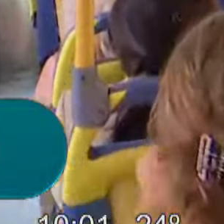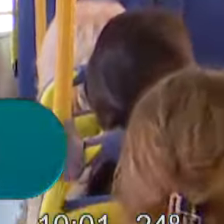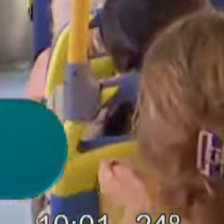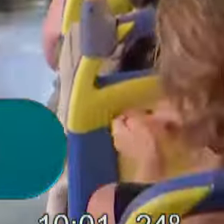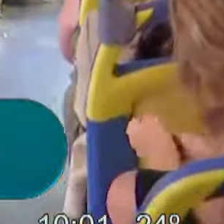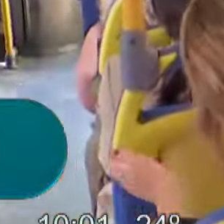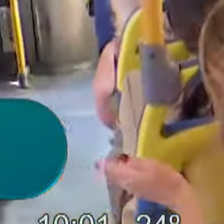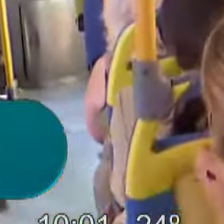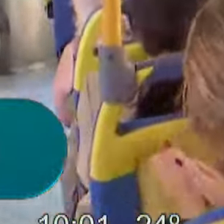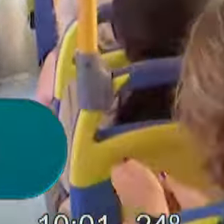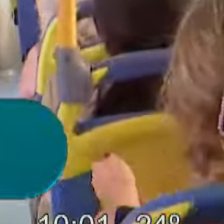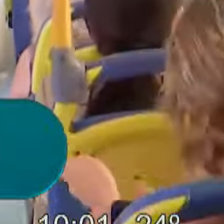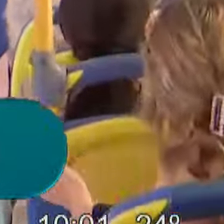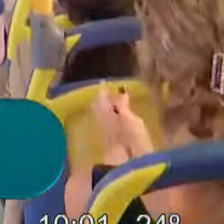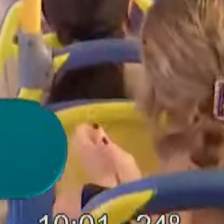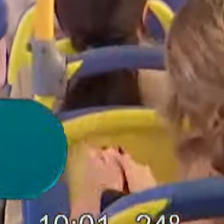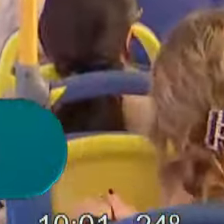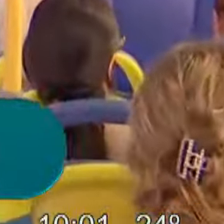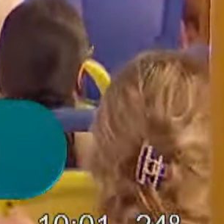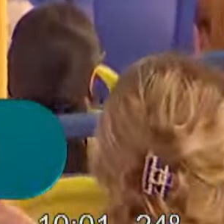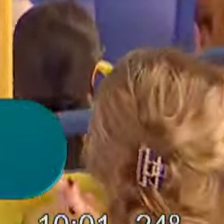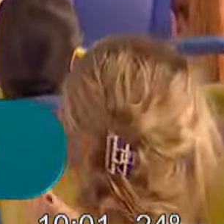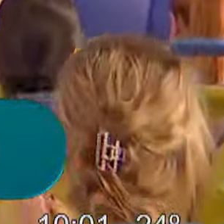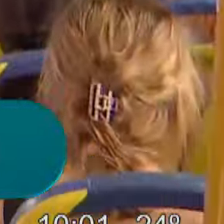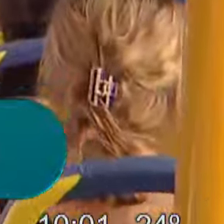queriendo soñarla.